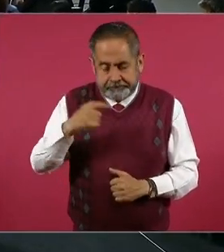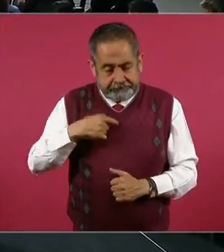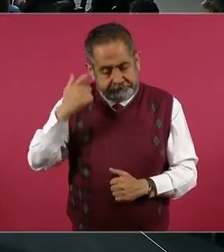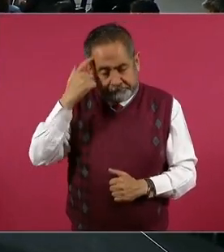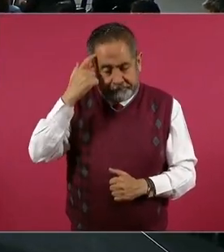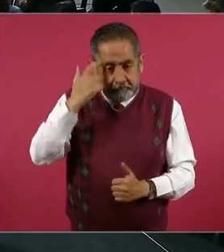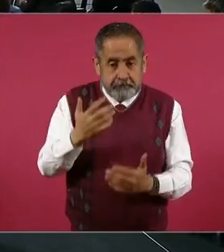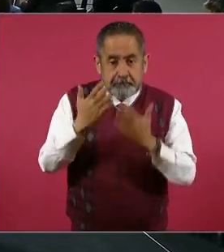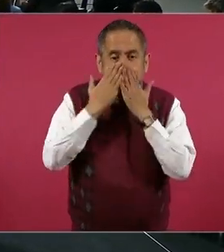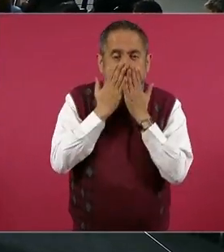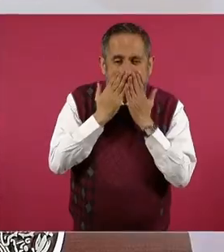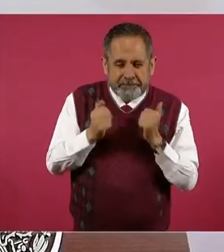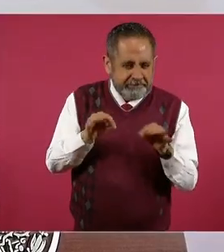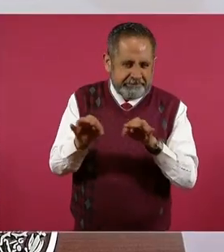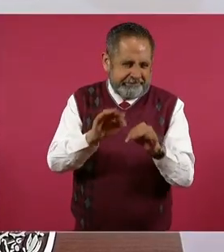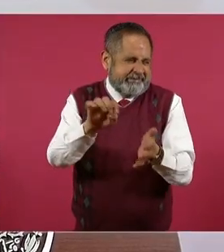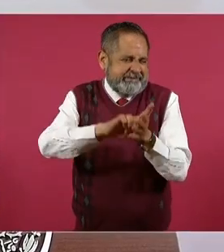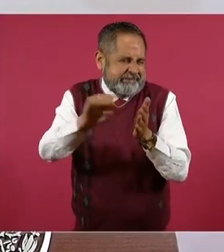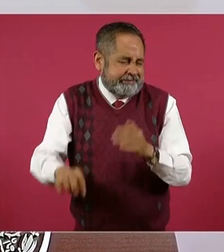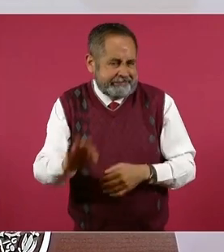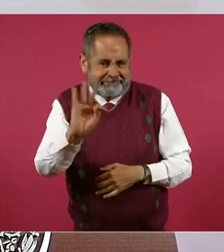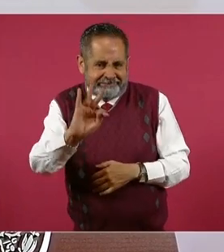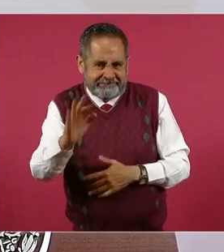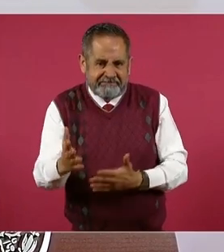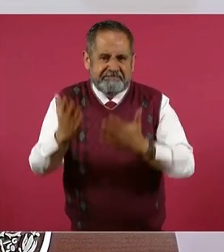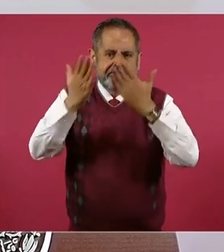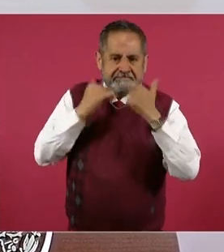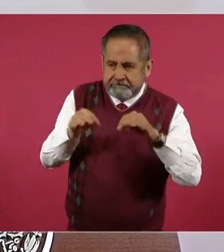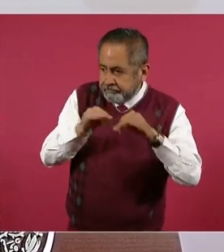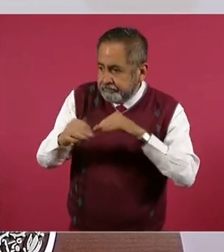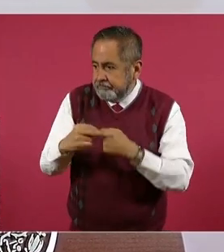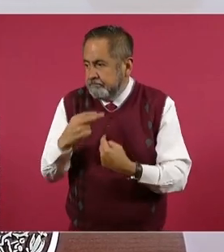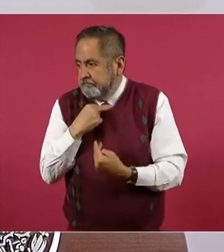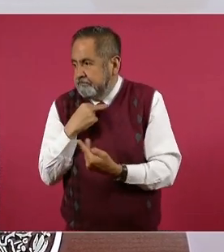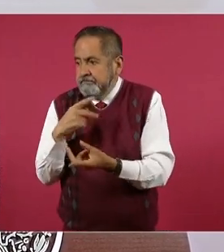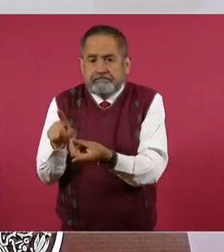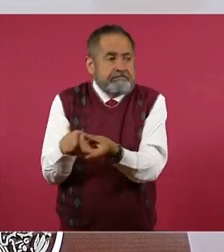tuviese trabajo, si hubiese desempleo,